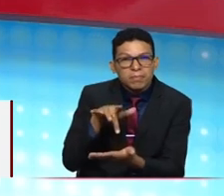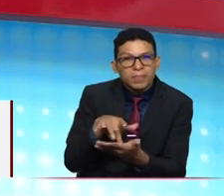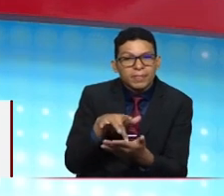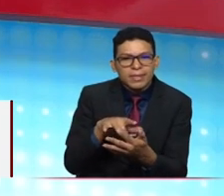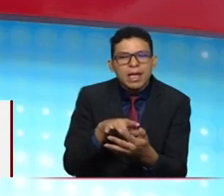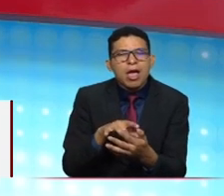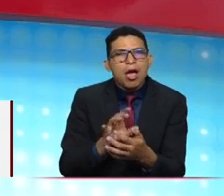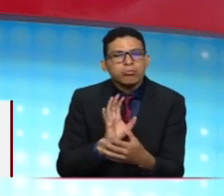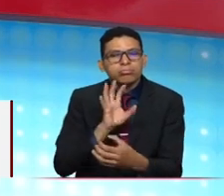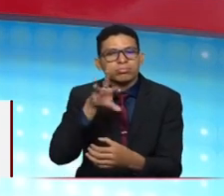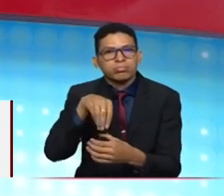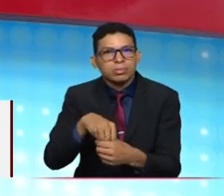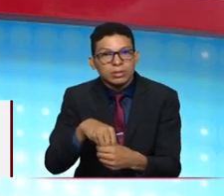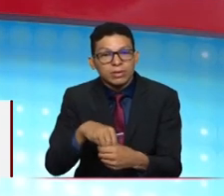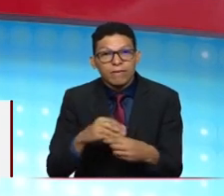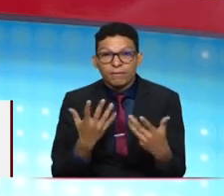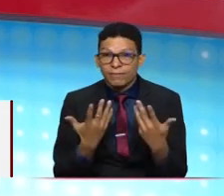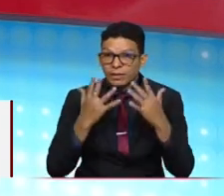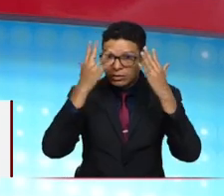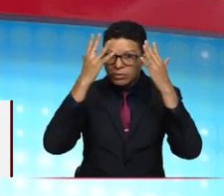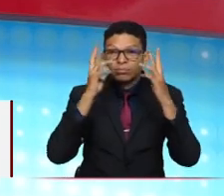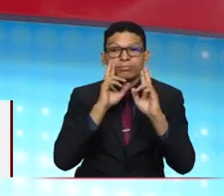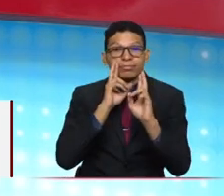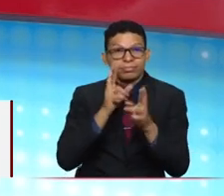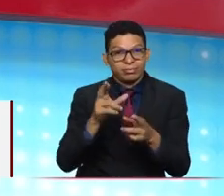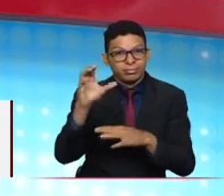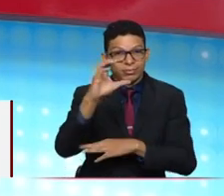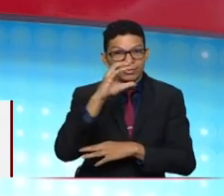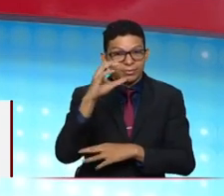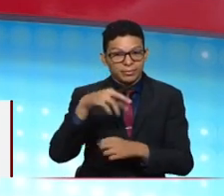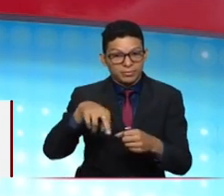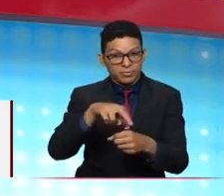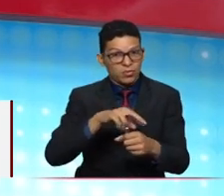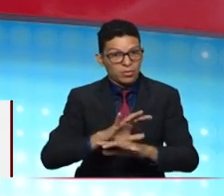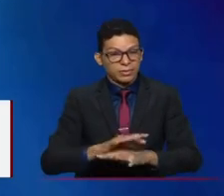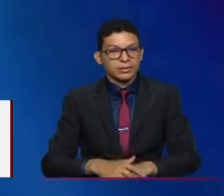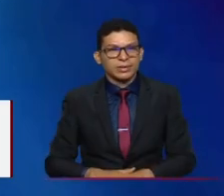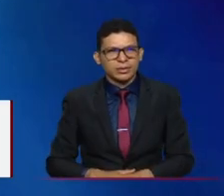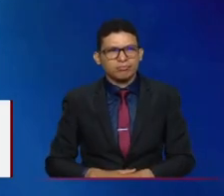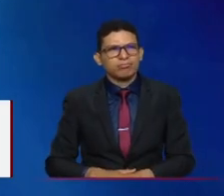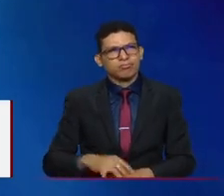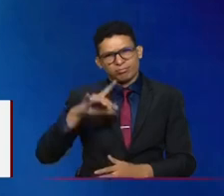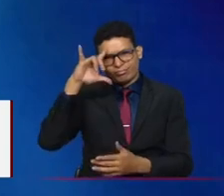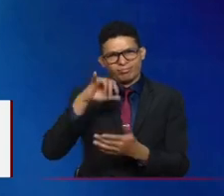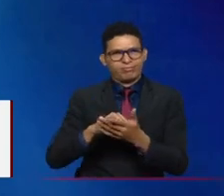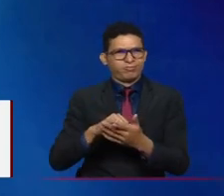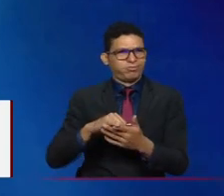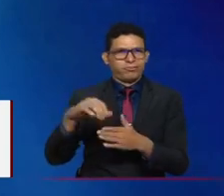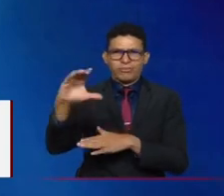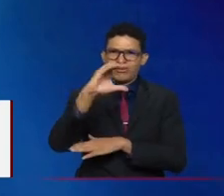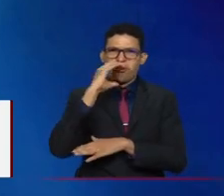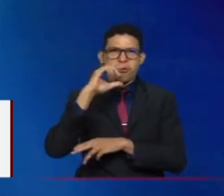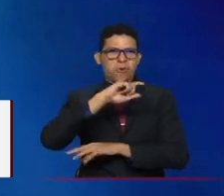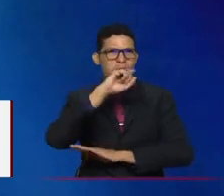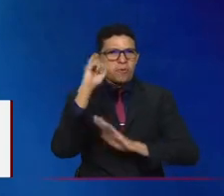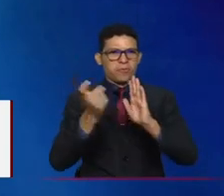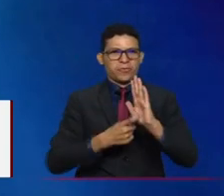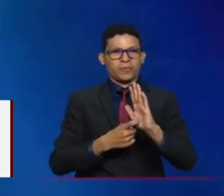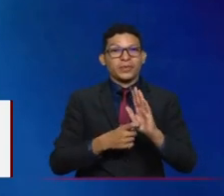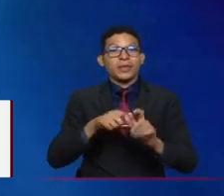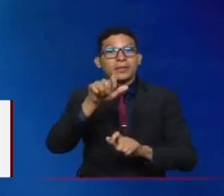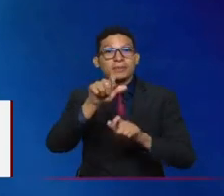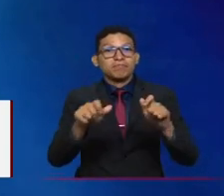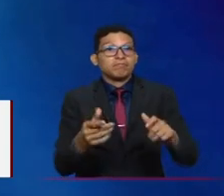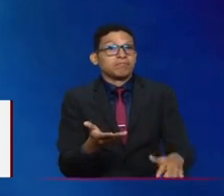las fiestas de la neblina que además son supremamente reconocidas en el país No solo en esta región no yo creo que llega gente de todo Colombia y también pues la gente